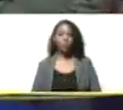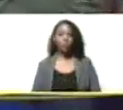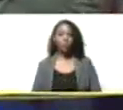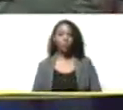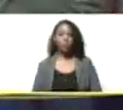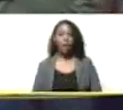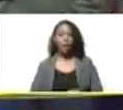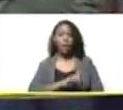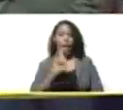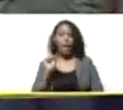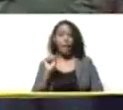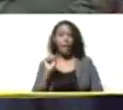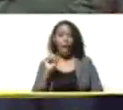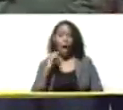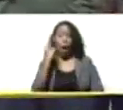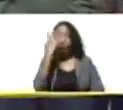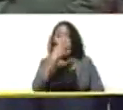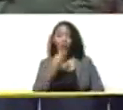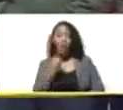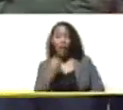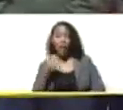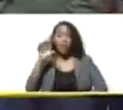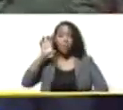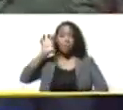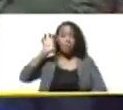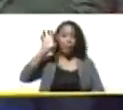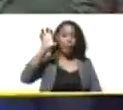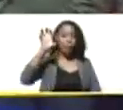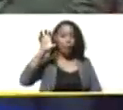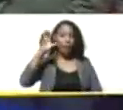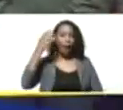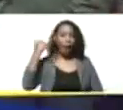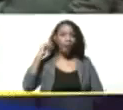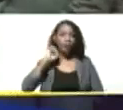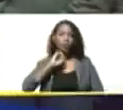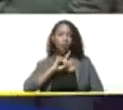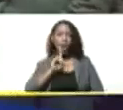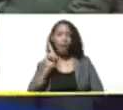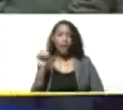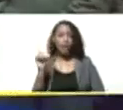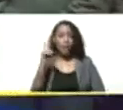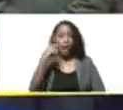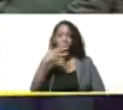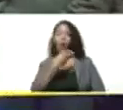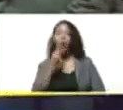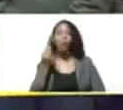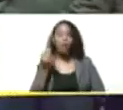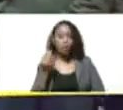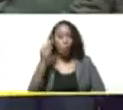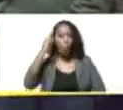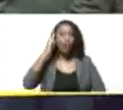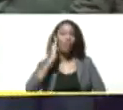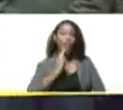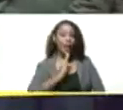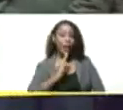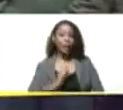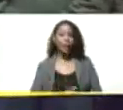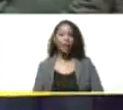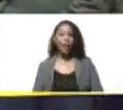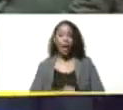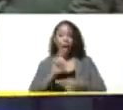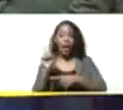de aquella juventud patriótica, de aquella juventud bolivariana.